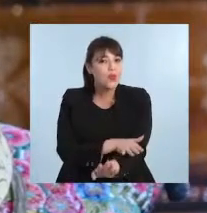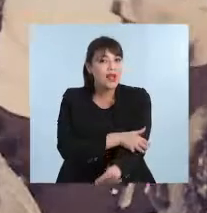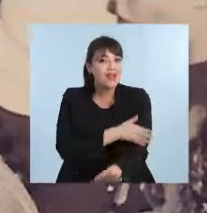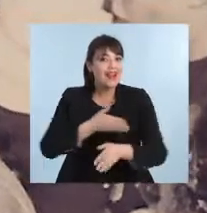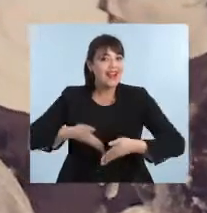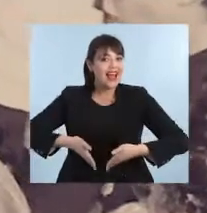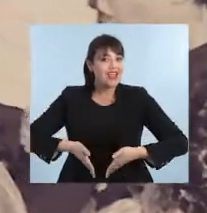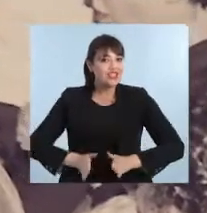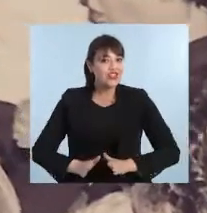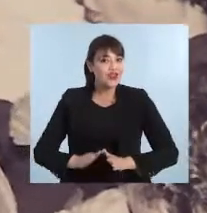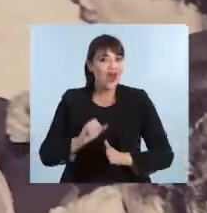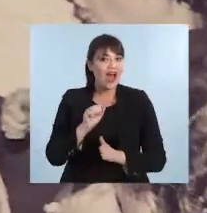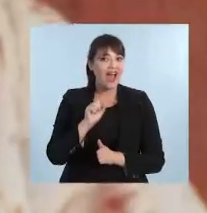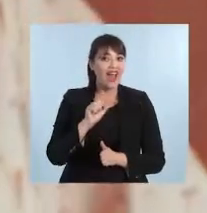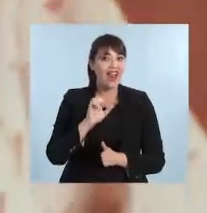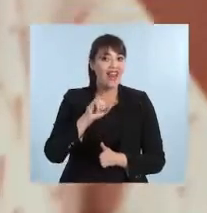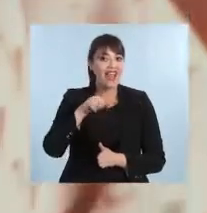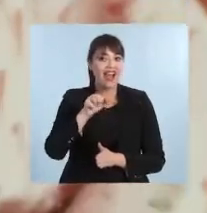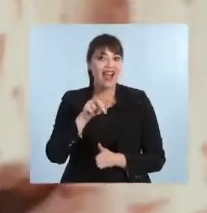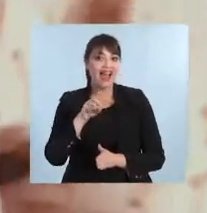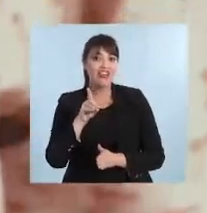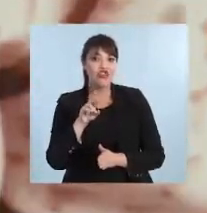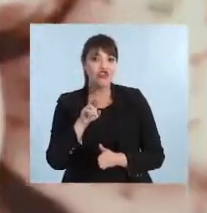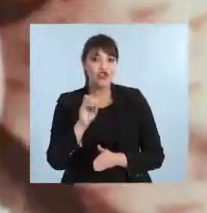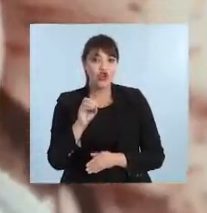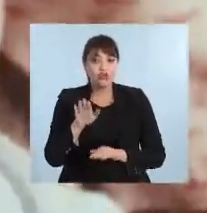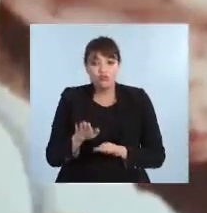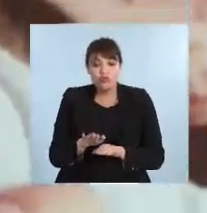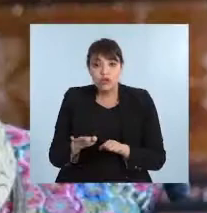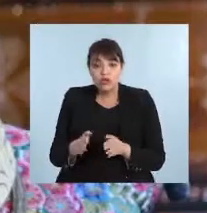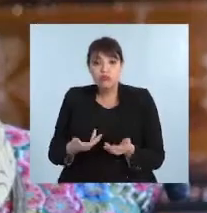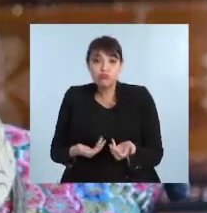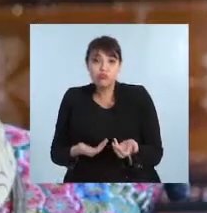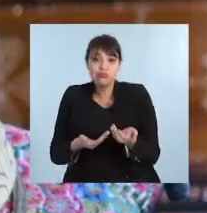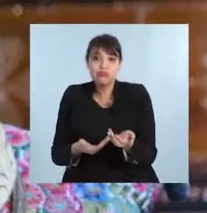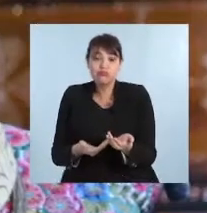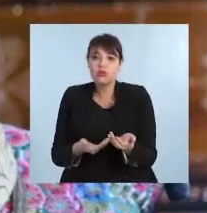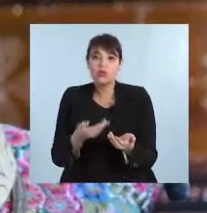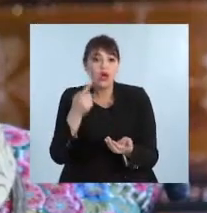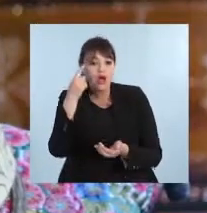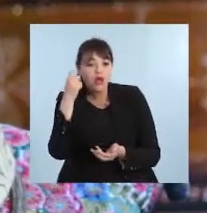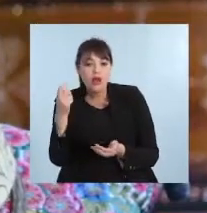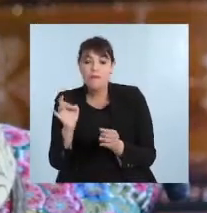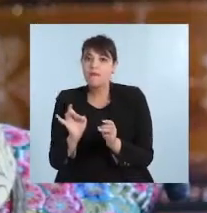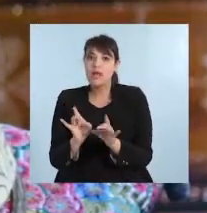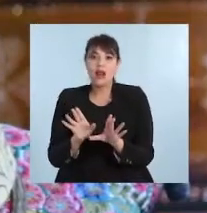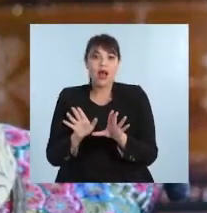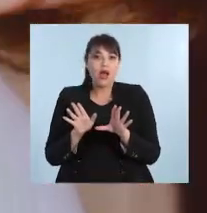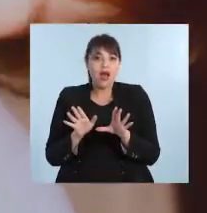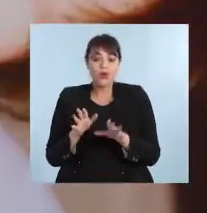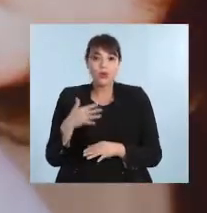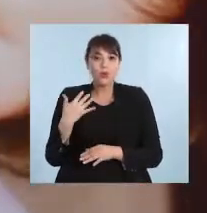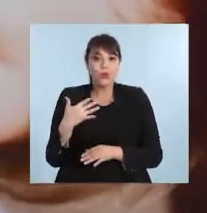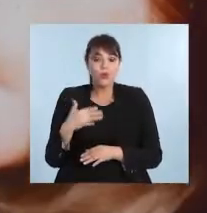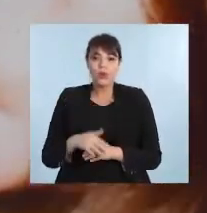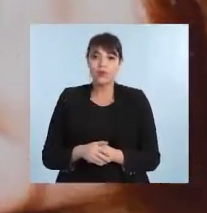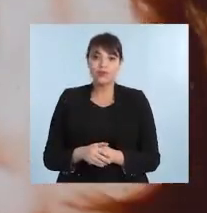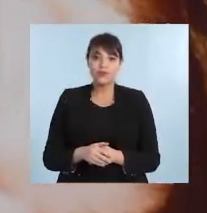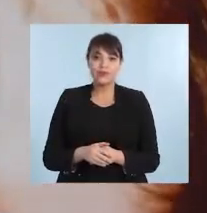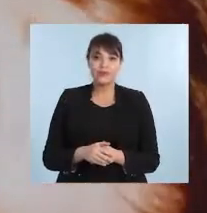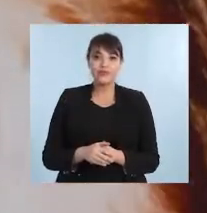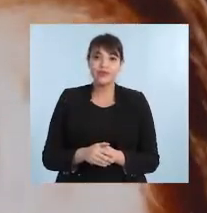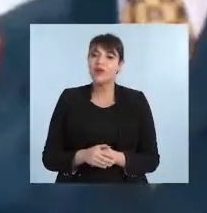más emocionante yo creo que fue cuando nació Alejandro Chico. Era como que no podía creer el milagro de tener un